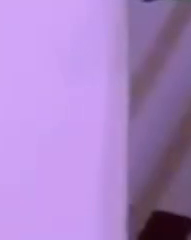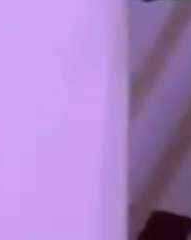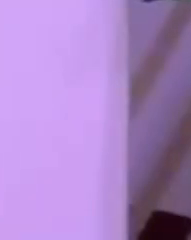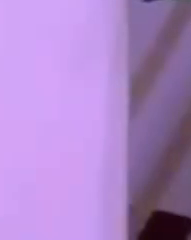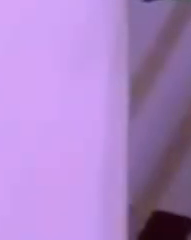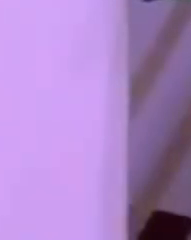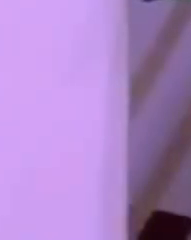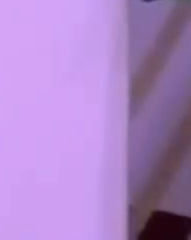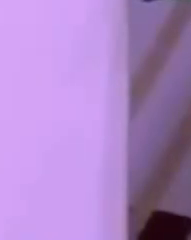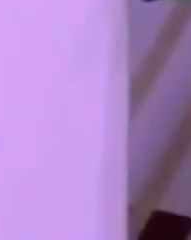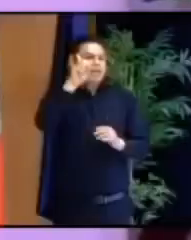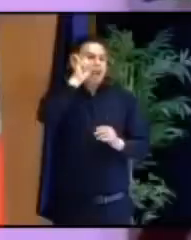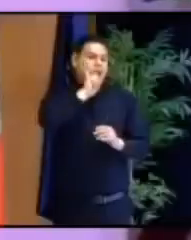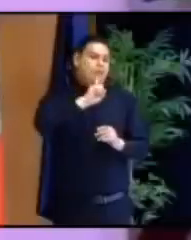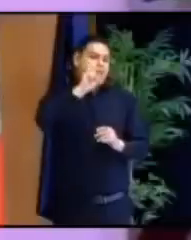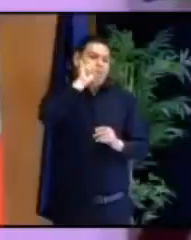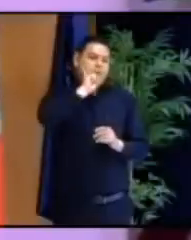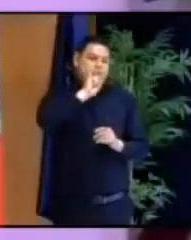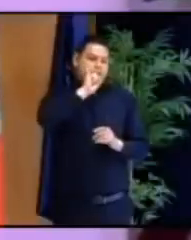Si la mujer